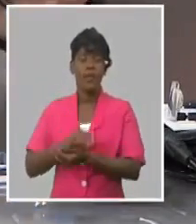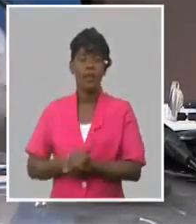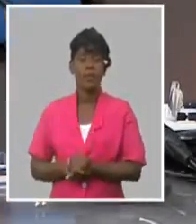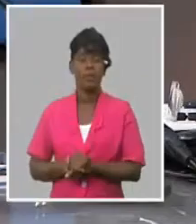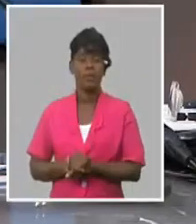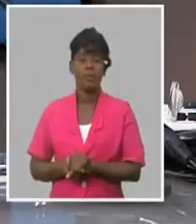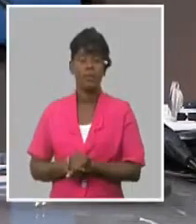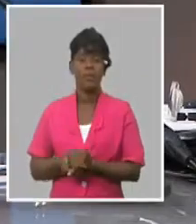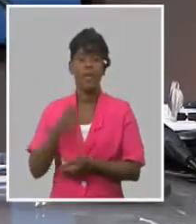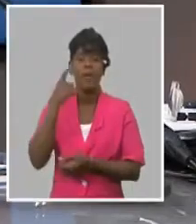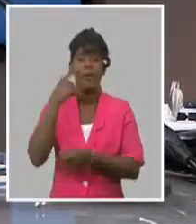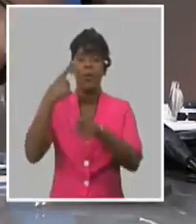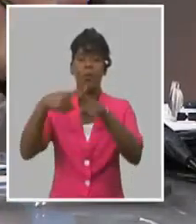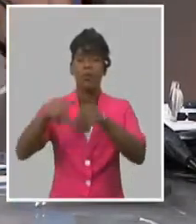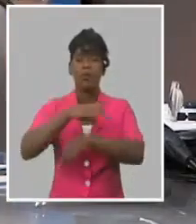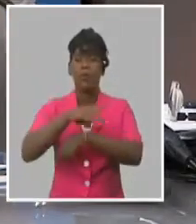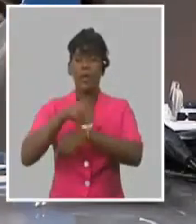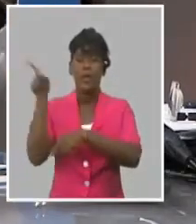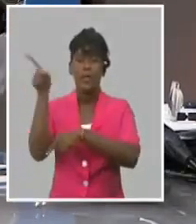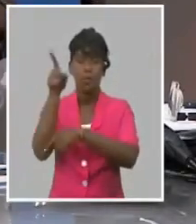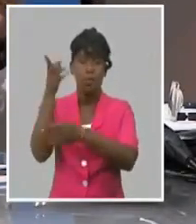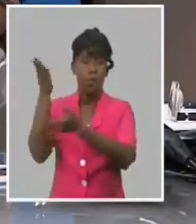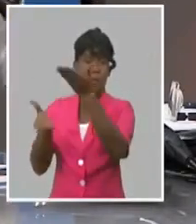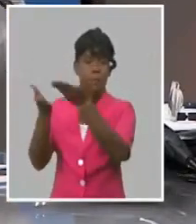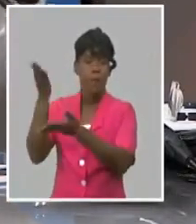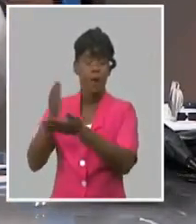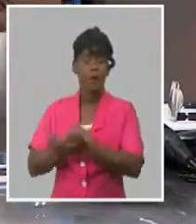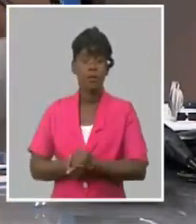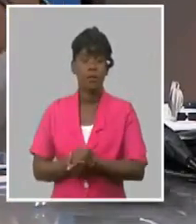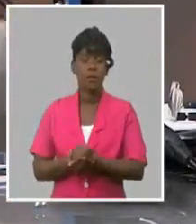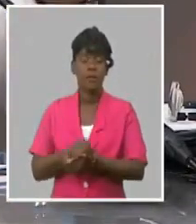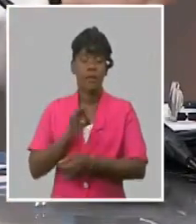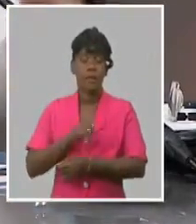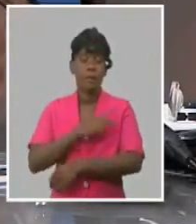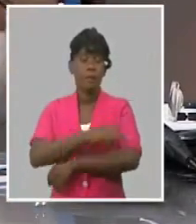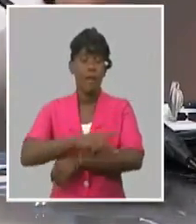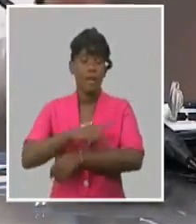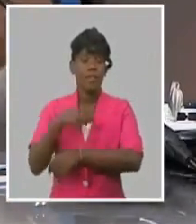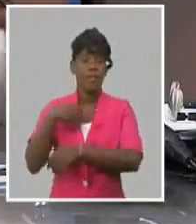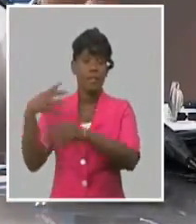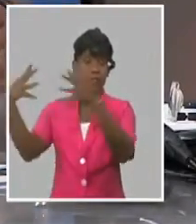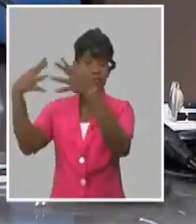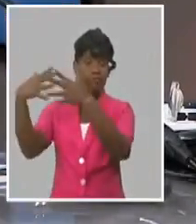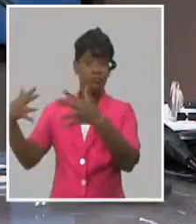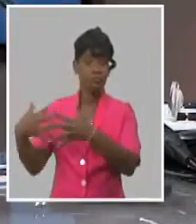de otros países, casi siempre de países con los cuales tienen muchas